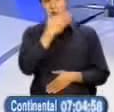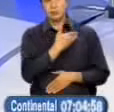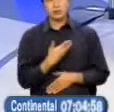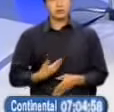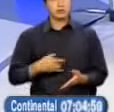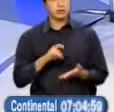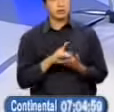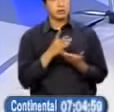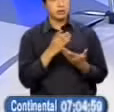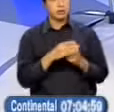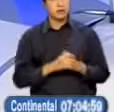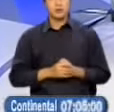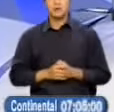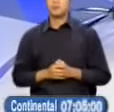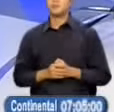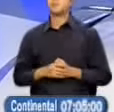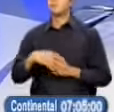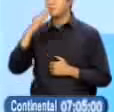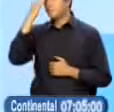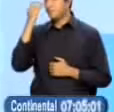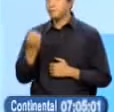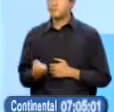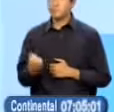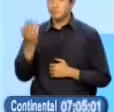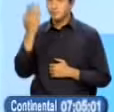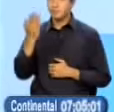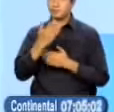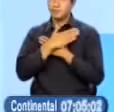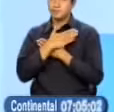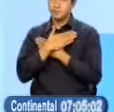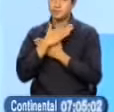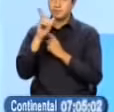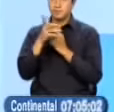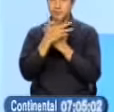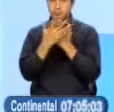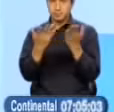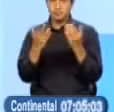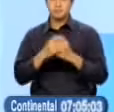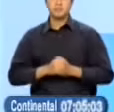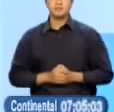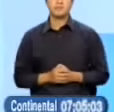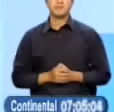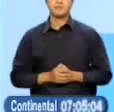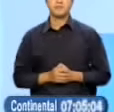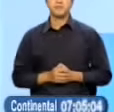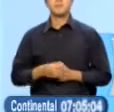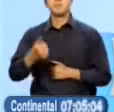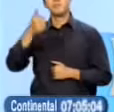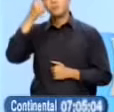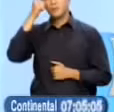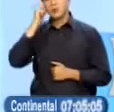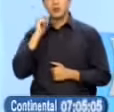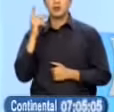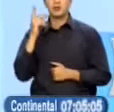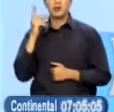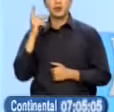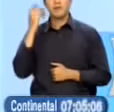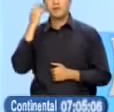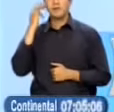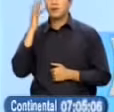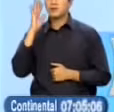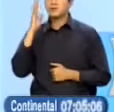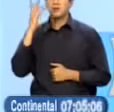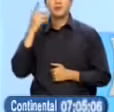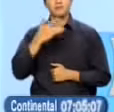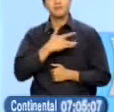señor canciller buenos días carlos un saludo a la audiencia yo creo que el día de ayer fue un día que recordaremos en la historia